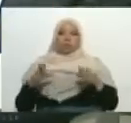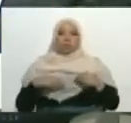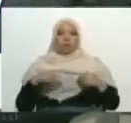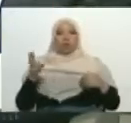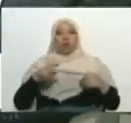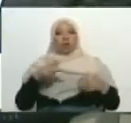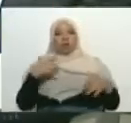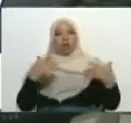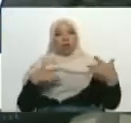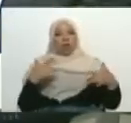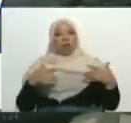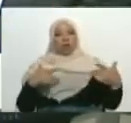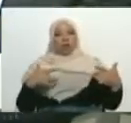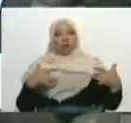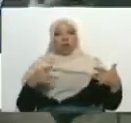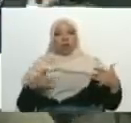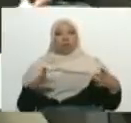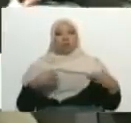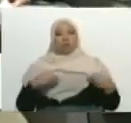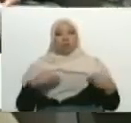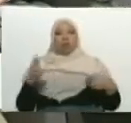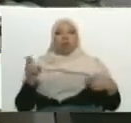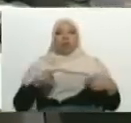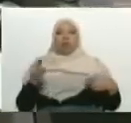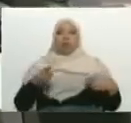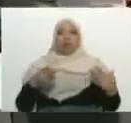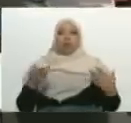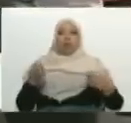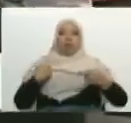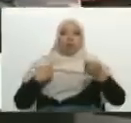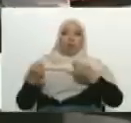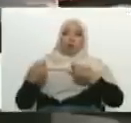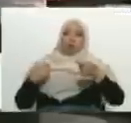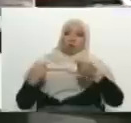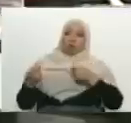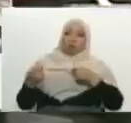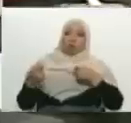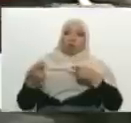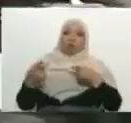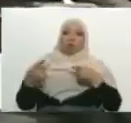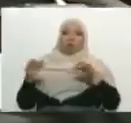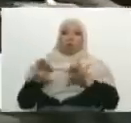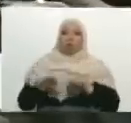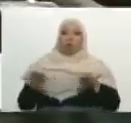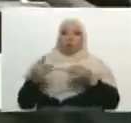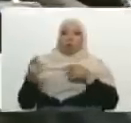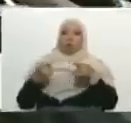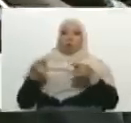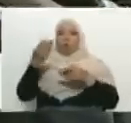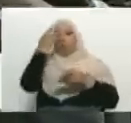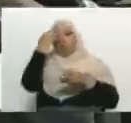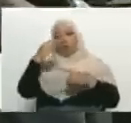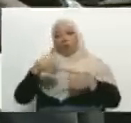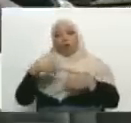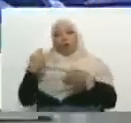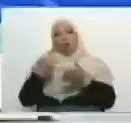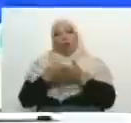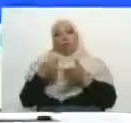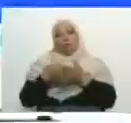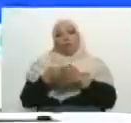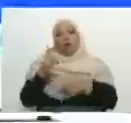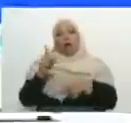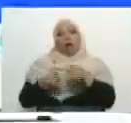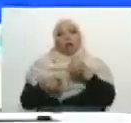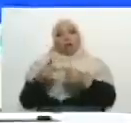de acto, no vamos a reconocer ningún tipo de negociación, no vamos a reconocer ningún tipo de acuerdo de pago a acreedor